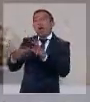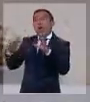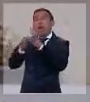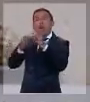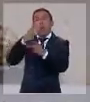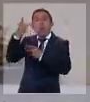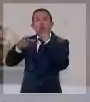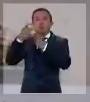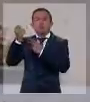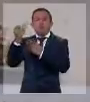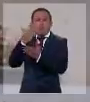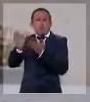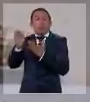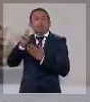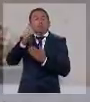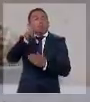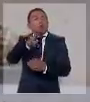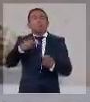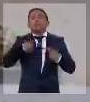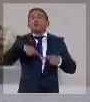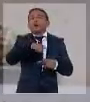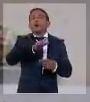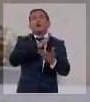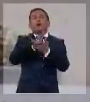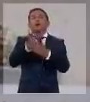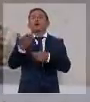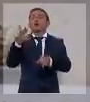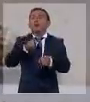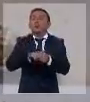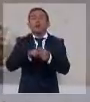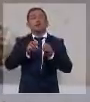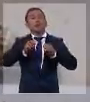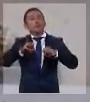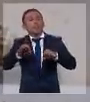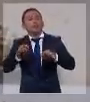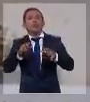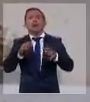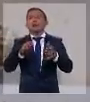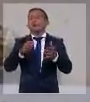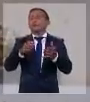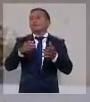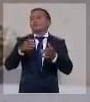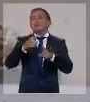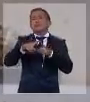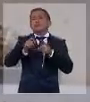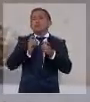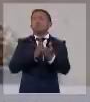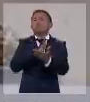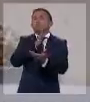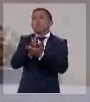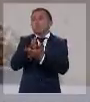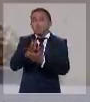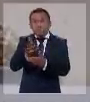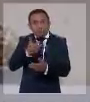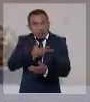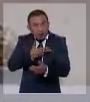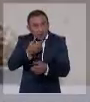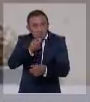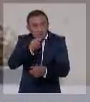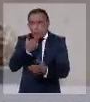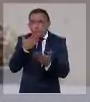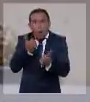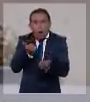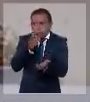la clínica, al centro de salud, al hospital, no hay medicinas suficientes, la gente que nos ve lo sabe, no hay médicos